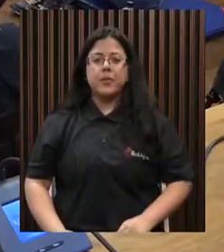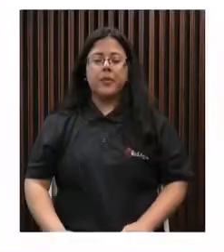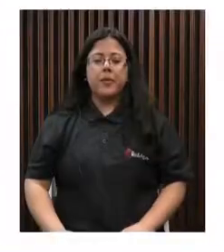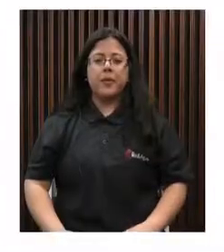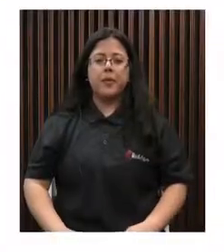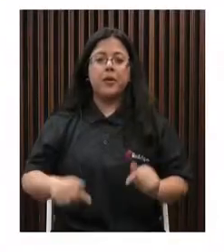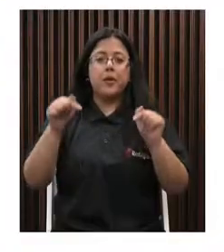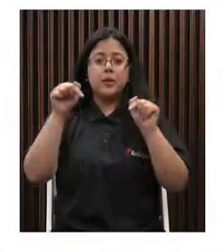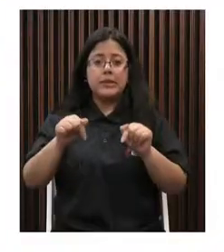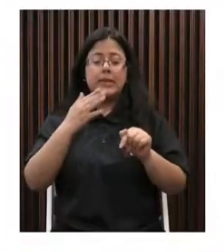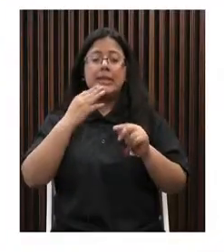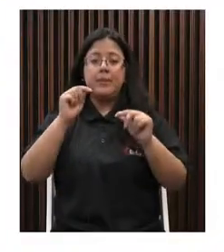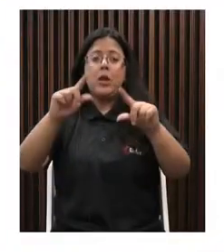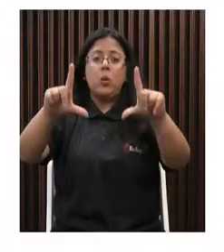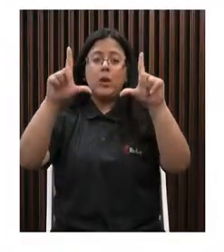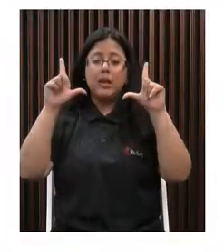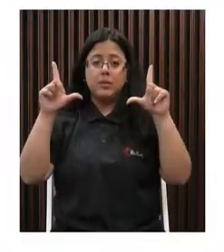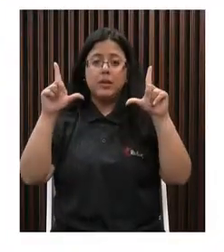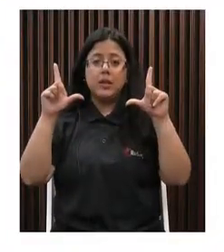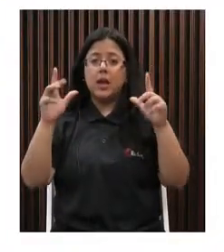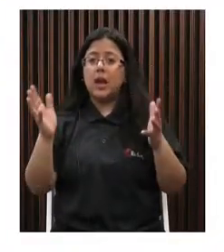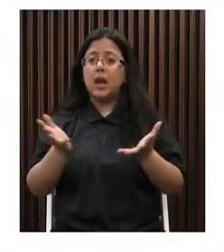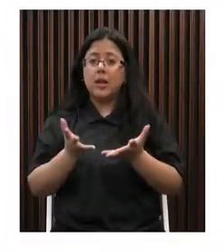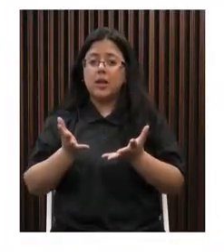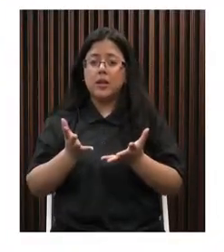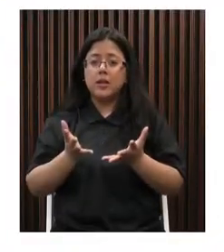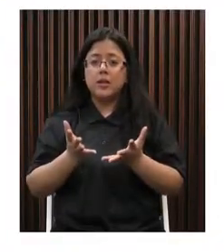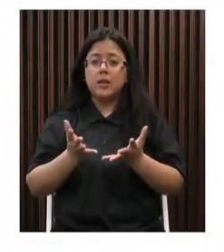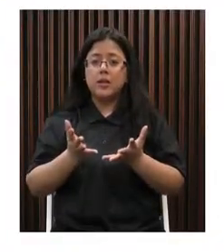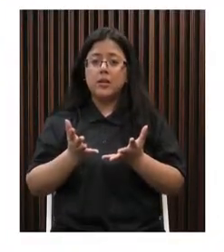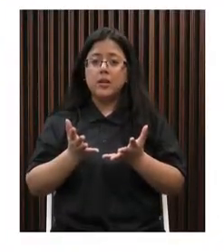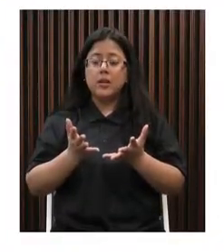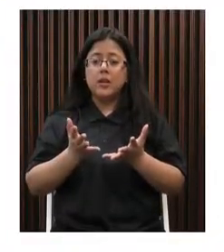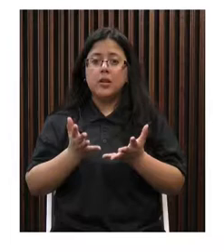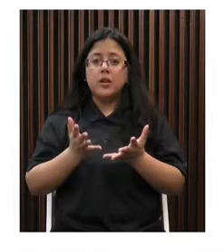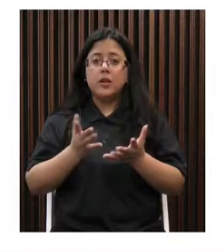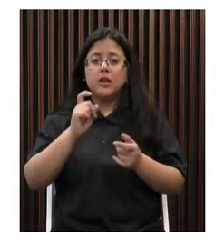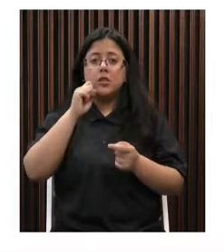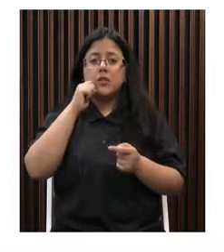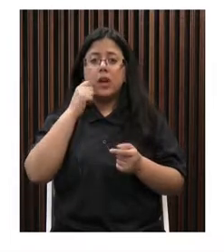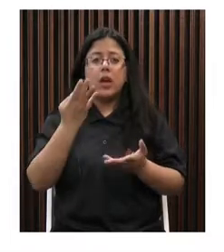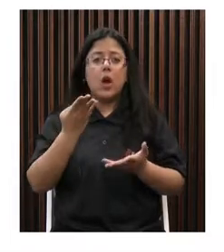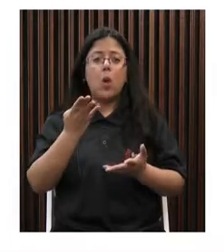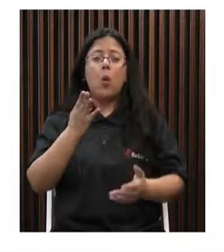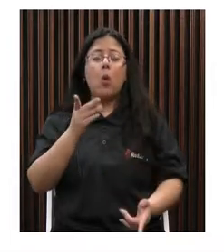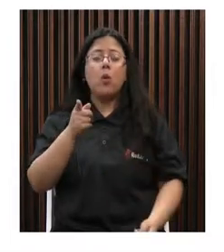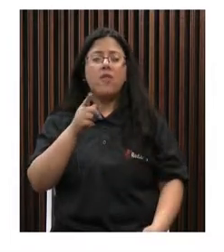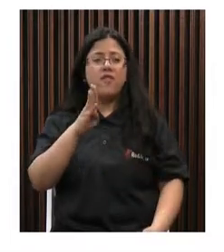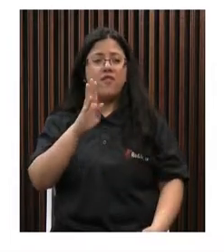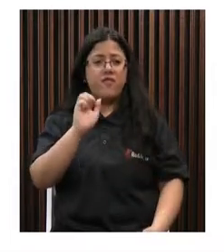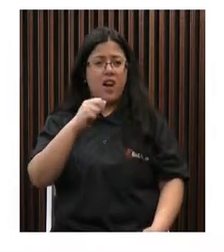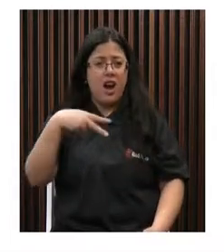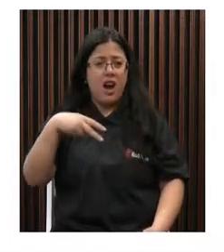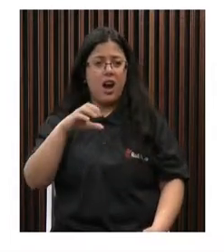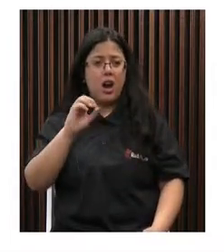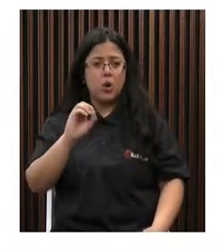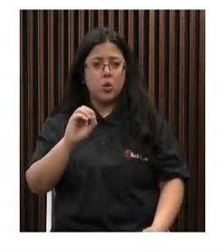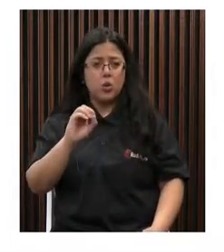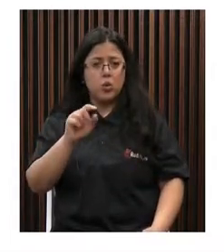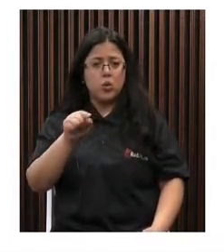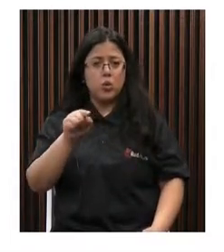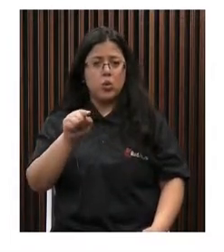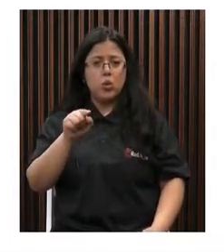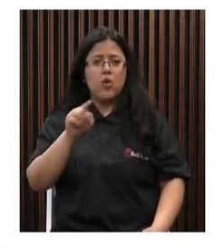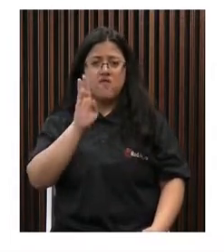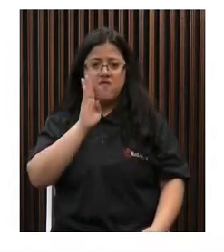Y esta es una imagen de un baño menos convencional que ha sido cambiado. En los últimos